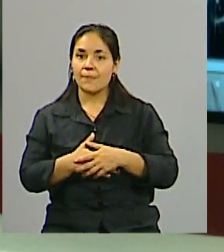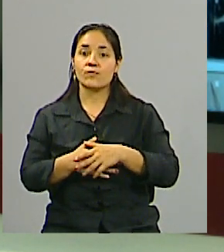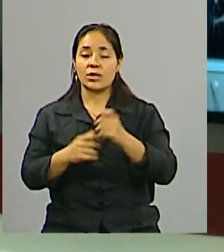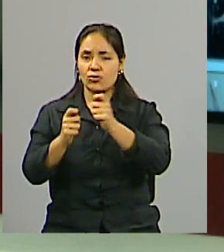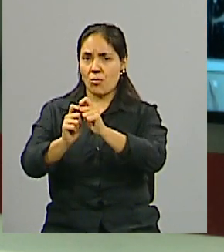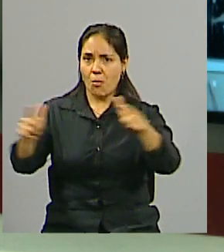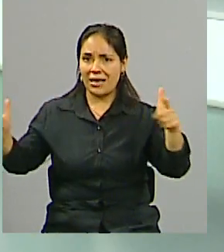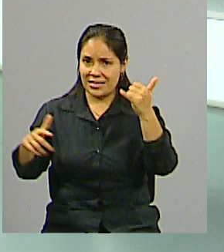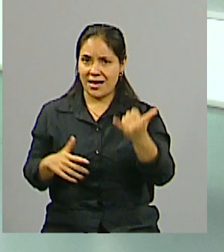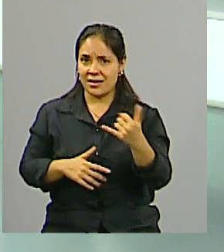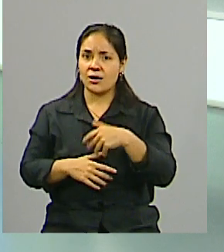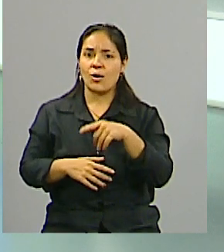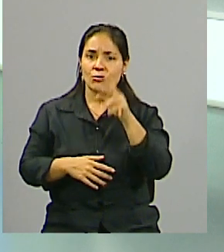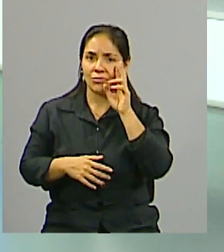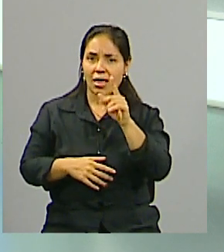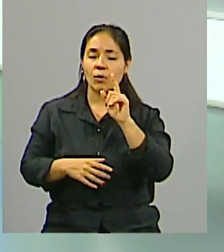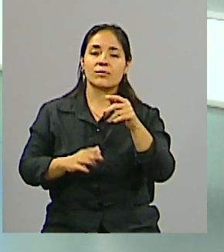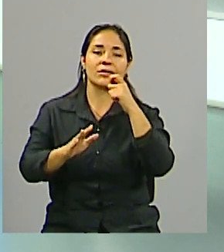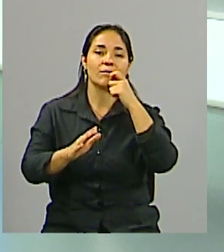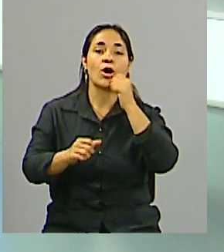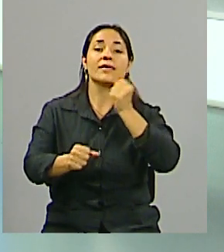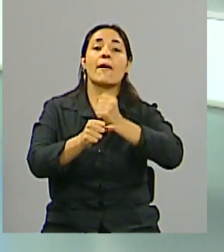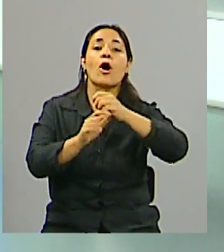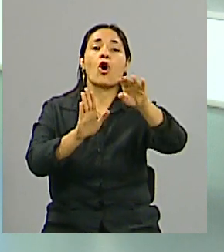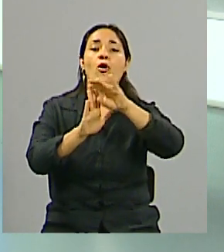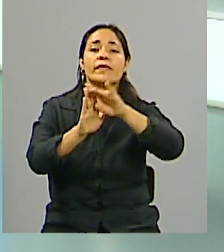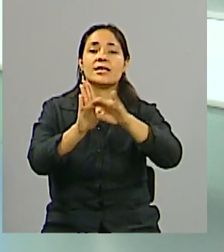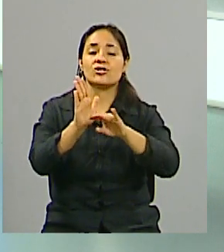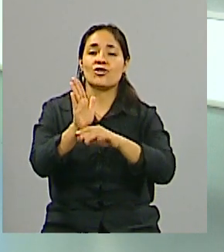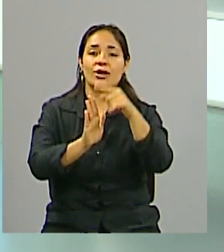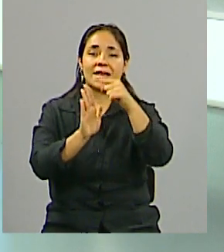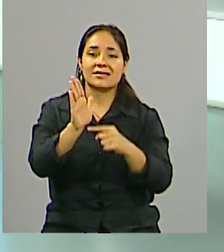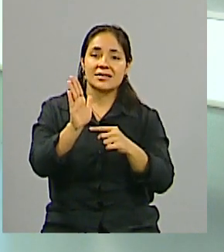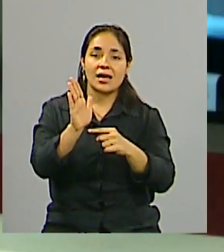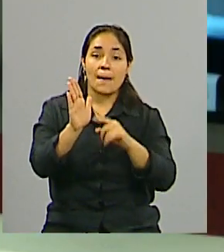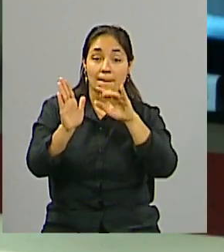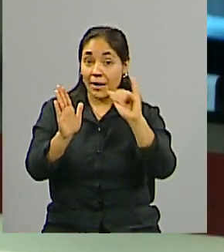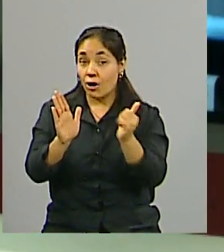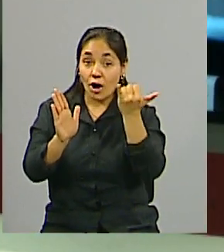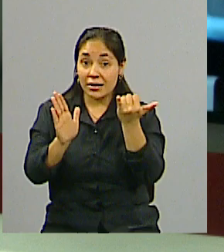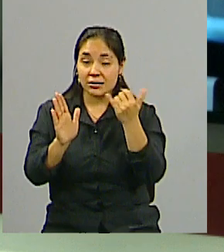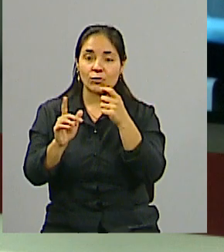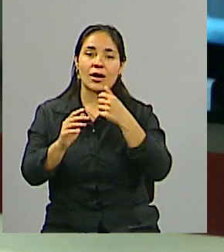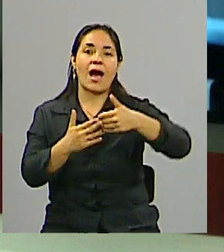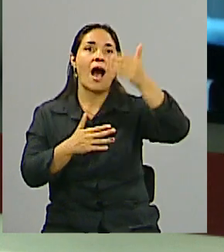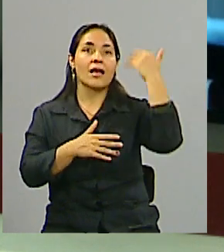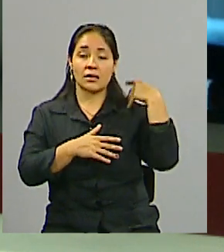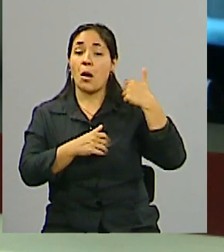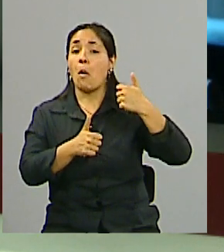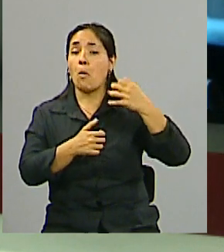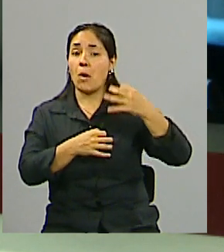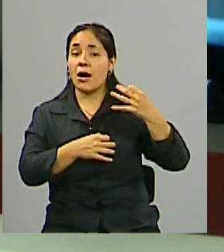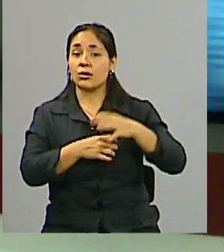¿Ustedes notan que las condiciones laborales, digo, si tienen conocimiento de eso, son mejores? Porque en un primer momento eran una buena opción, pero si